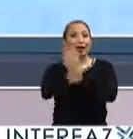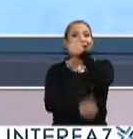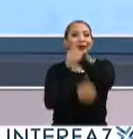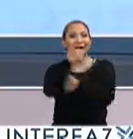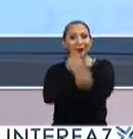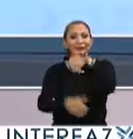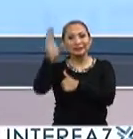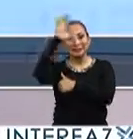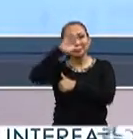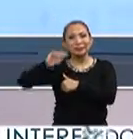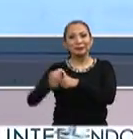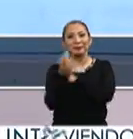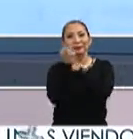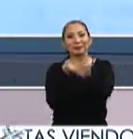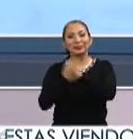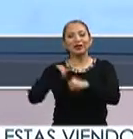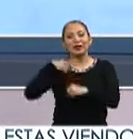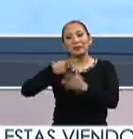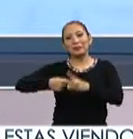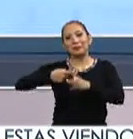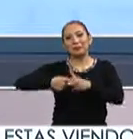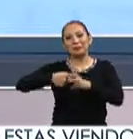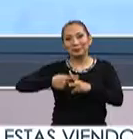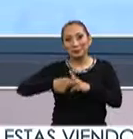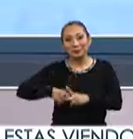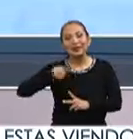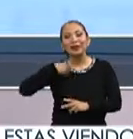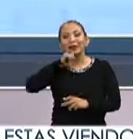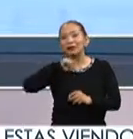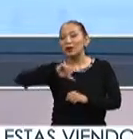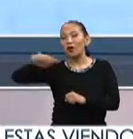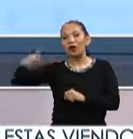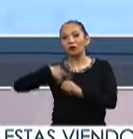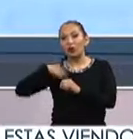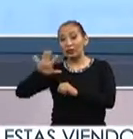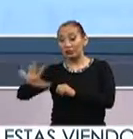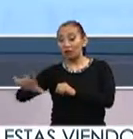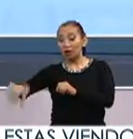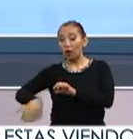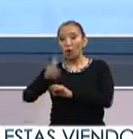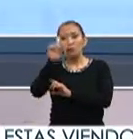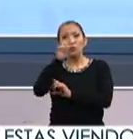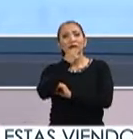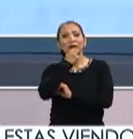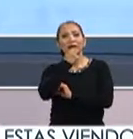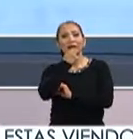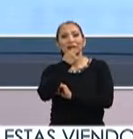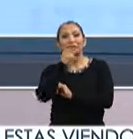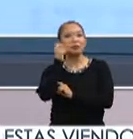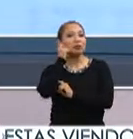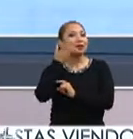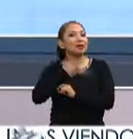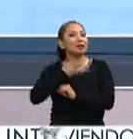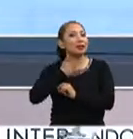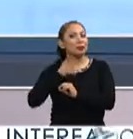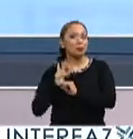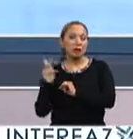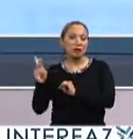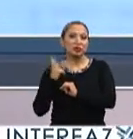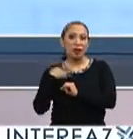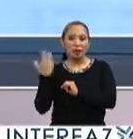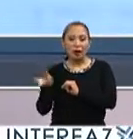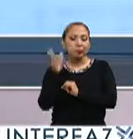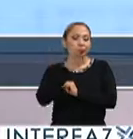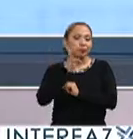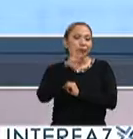carrera en ciencia, tecnología, ingeniería y matemáticas, frente a 1 de cada 5 niños, a pesar de obtener similares resultados